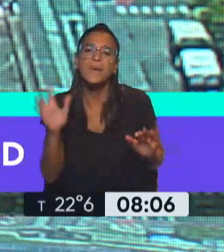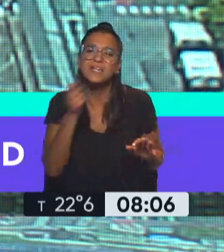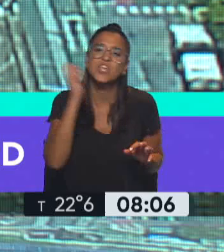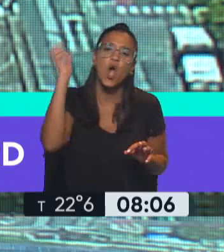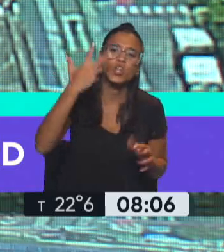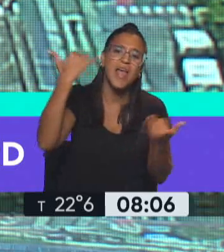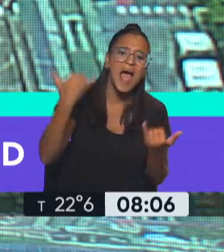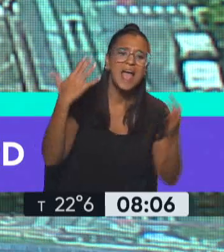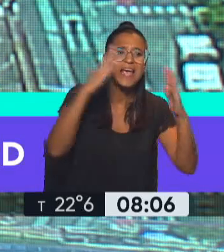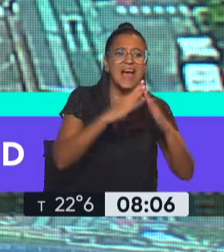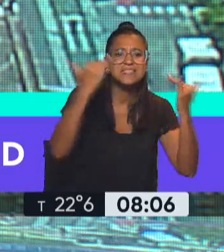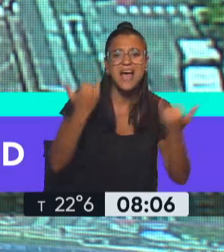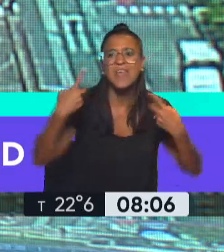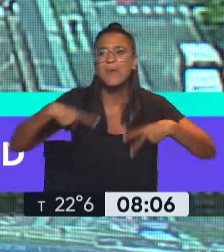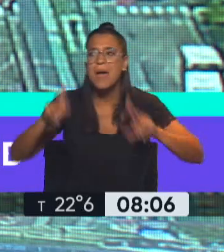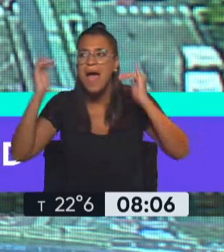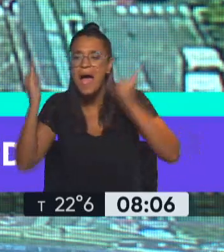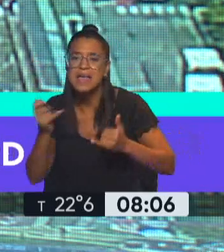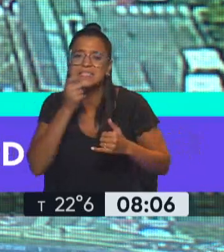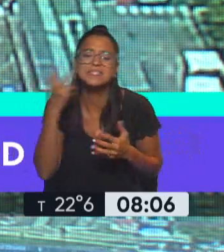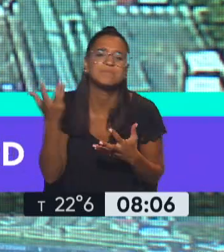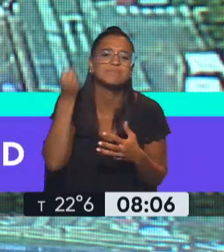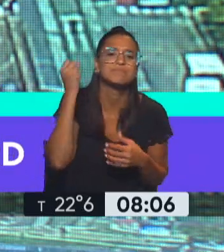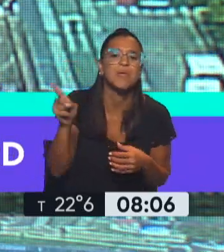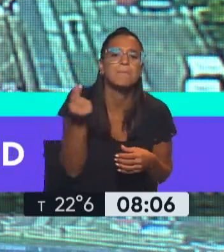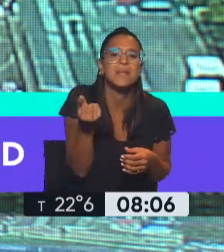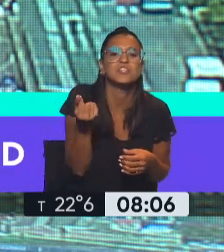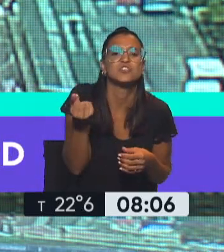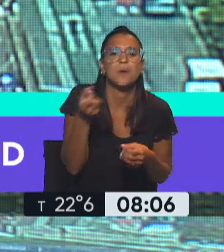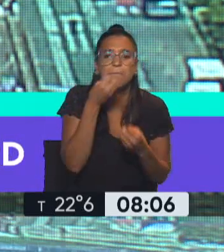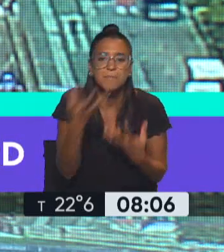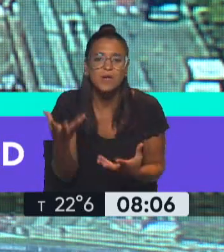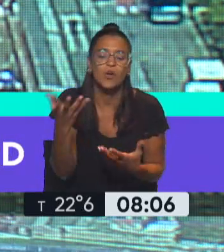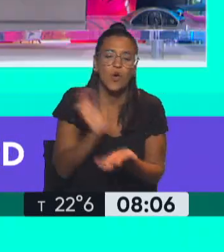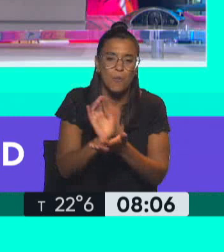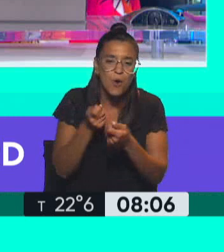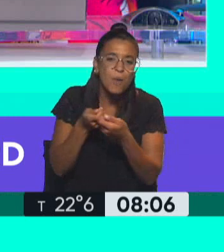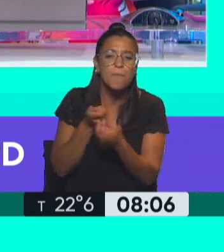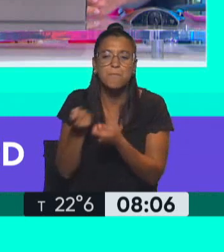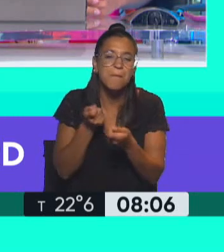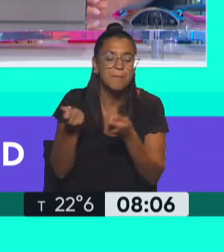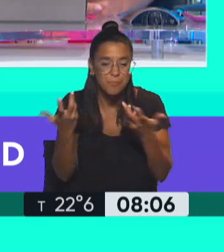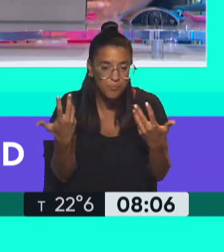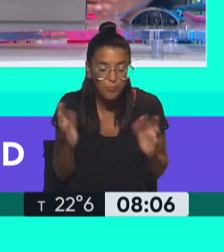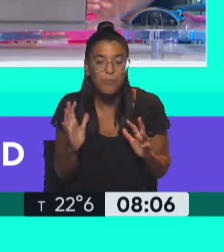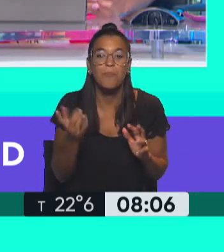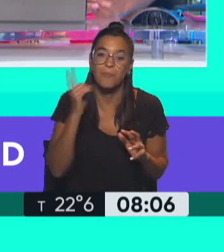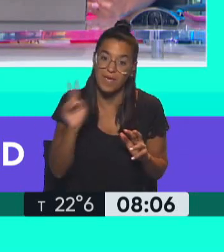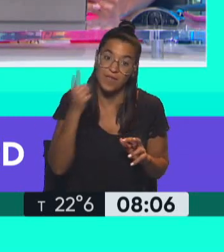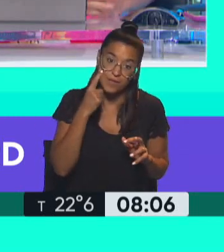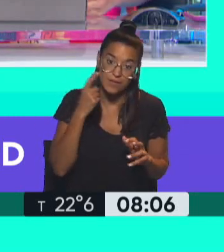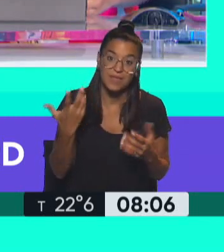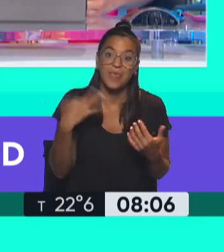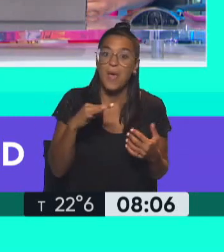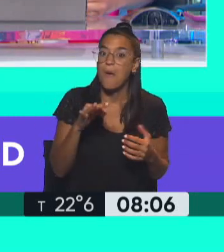hotel si de una casa ha sido un departamentito o sea si consigo mejor precio porque lo puedo clara porque está en el momento pero tiene que haber